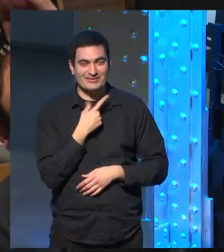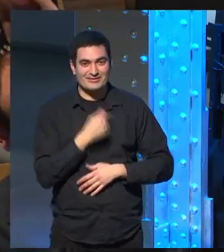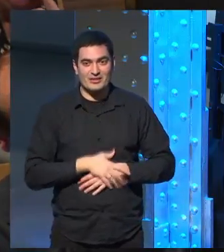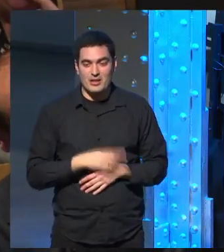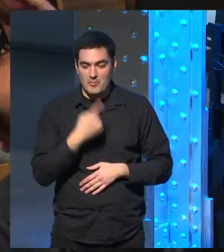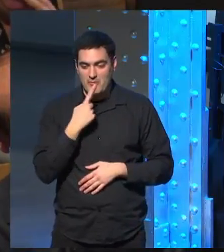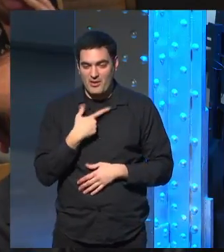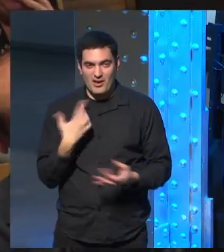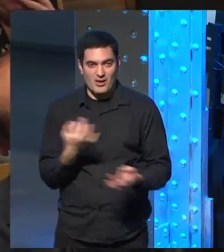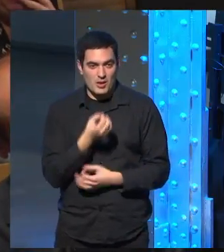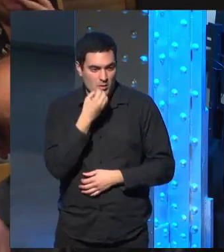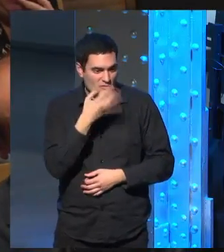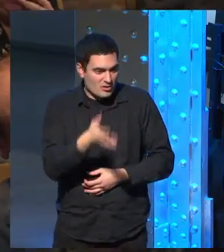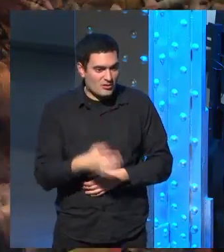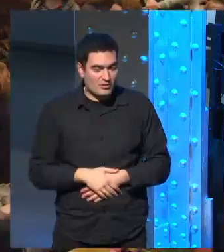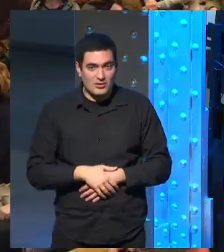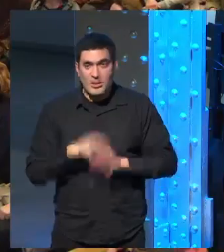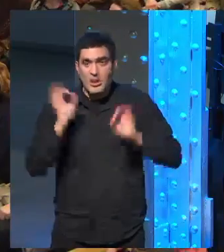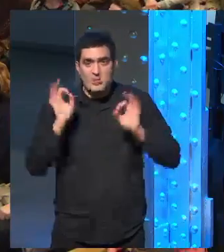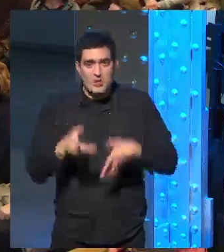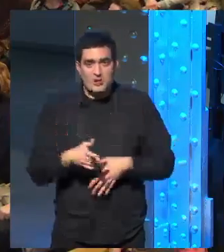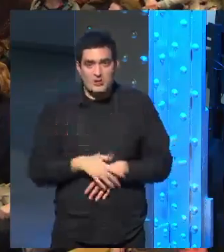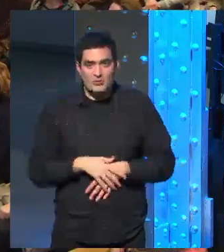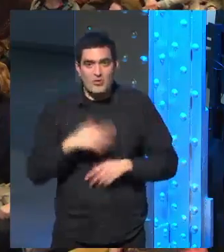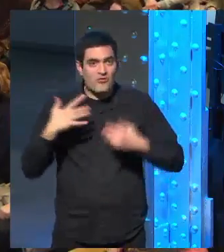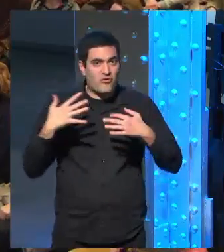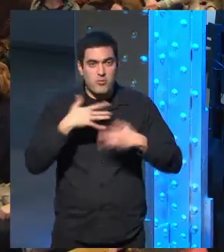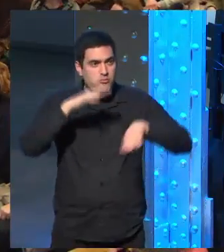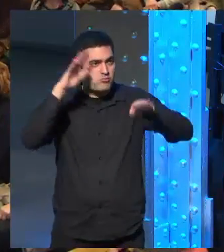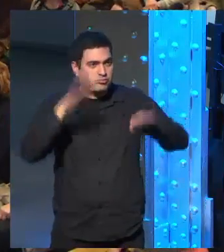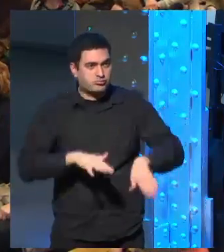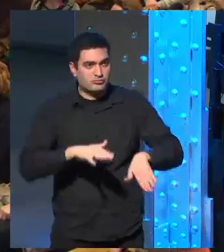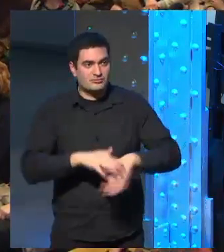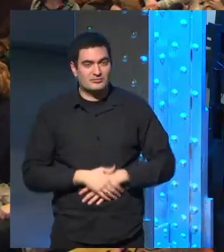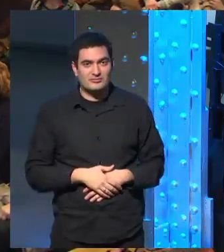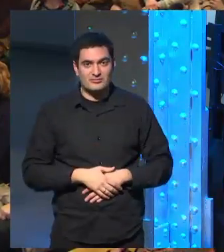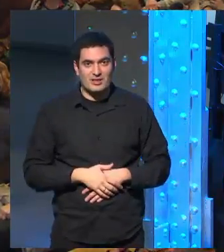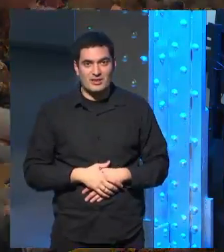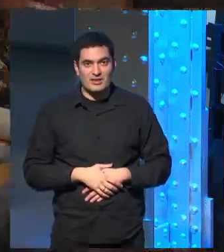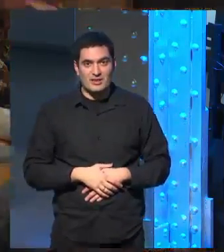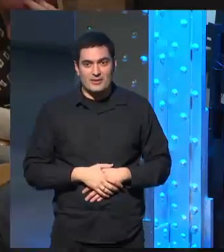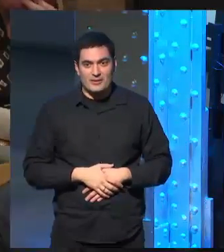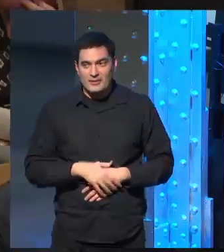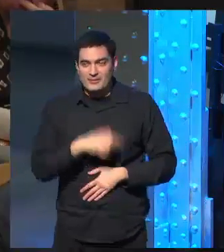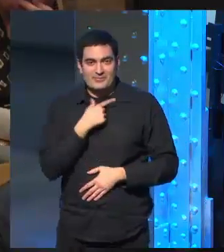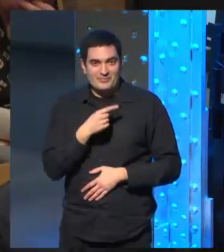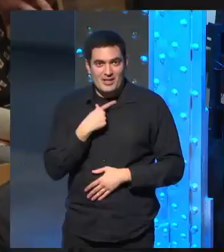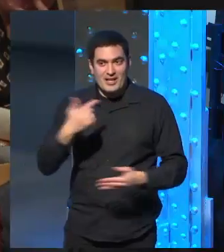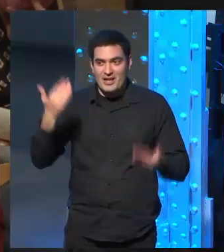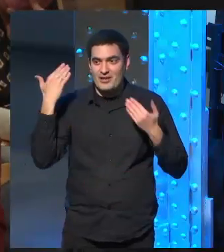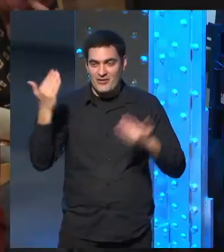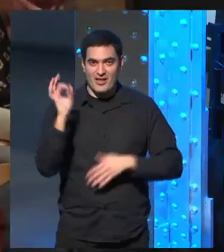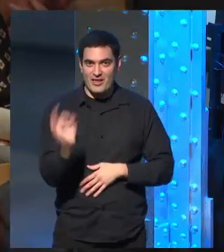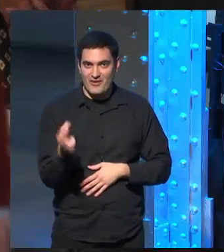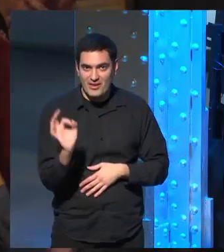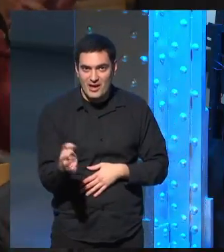Y me dice... Bueno, dice, esto igual que como éramos forofos del fútbol, se te ha pegado esto, ¿no? Entonces, bueno, pues enhorabuena de verdad